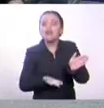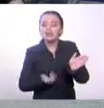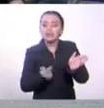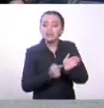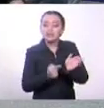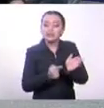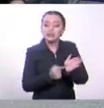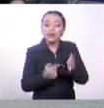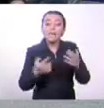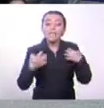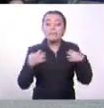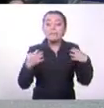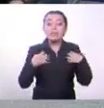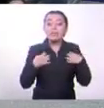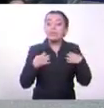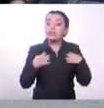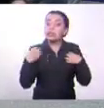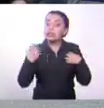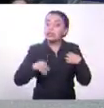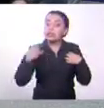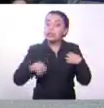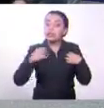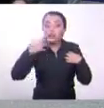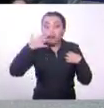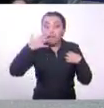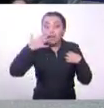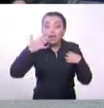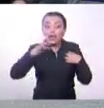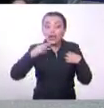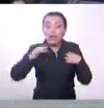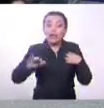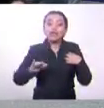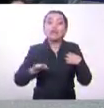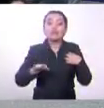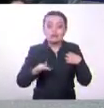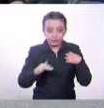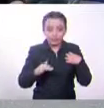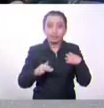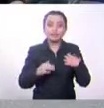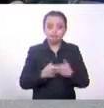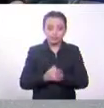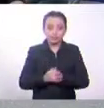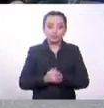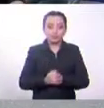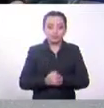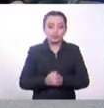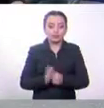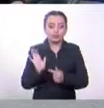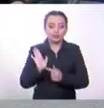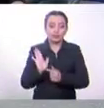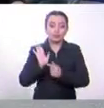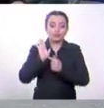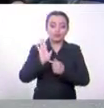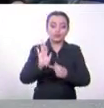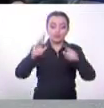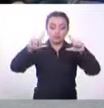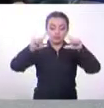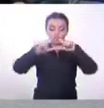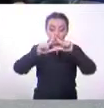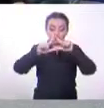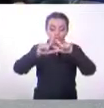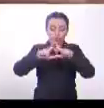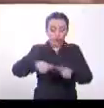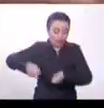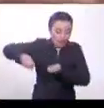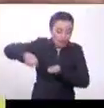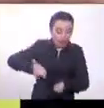vida peligra. Ah, muy Porque ahí bien. está la calavera, Luis. Y entonces, allá decía que había, pero ahora encontraron este mensaje, Y ahí